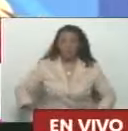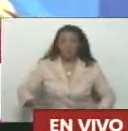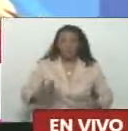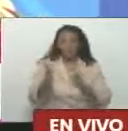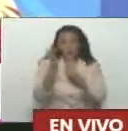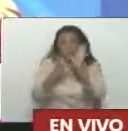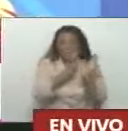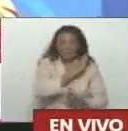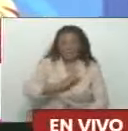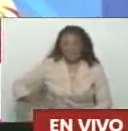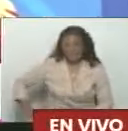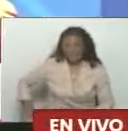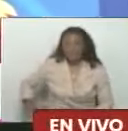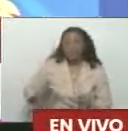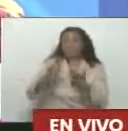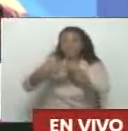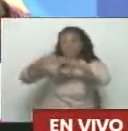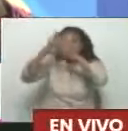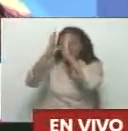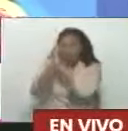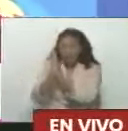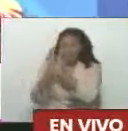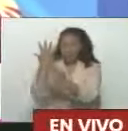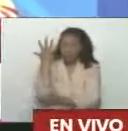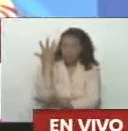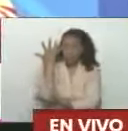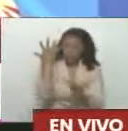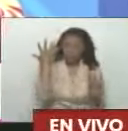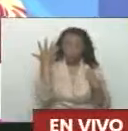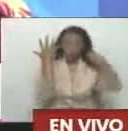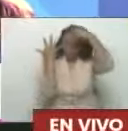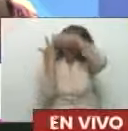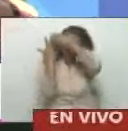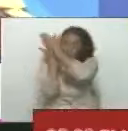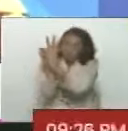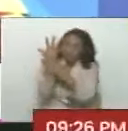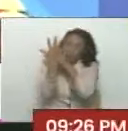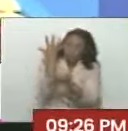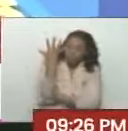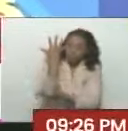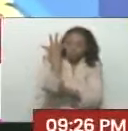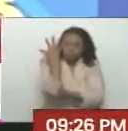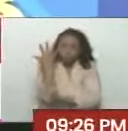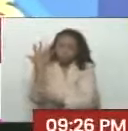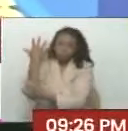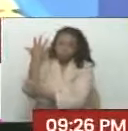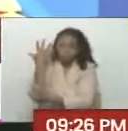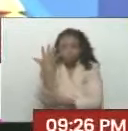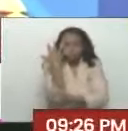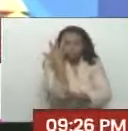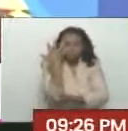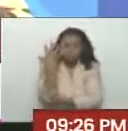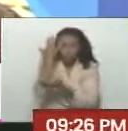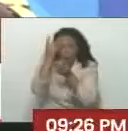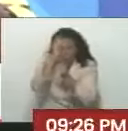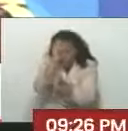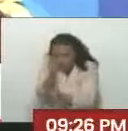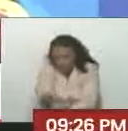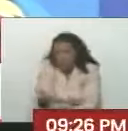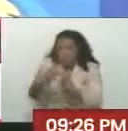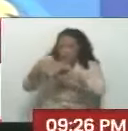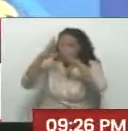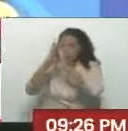porque nosotros le bailamos al Santísimo Sacramento del Altar. Le rendimos tributo y homenaje al Santísimo.